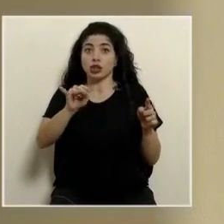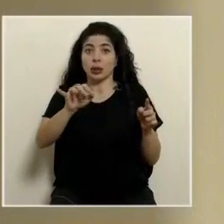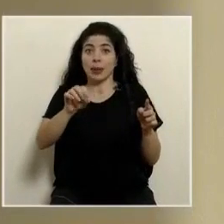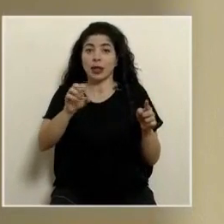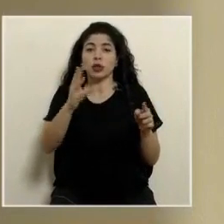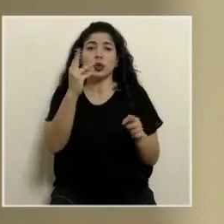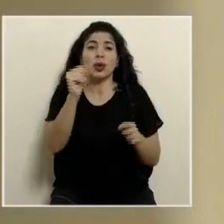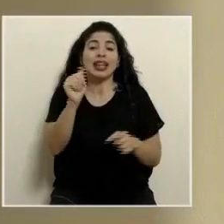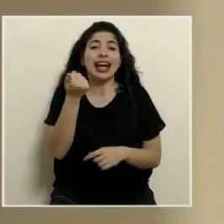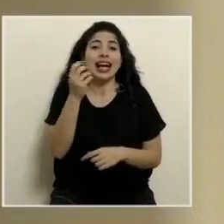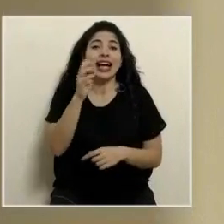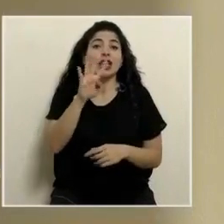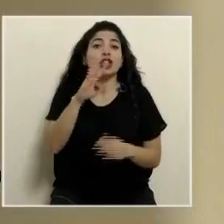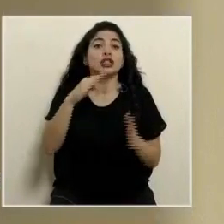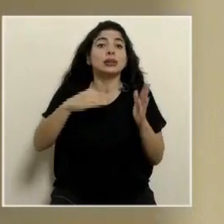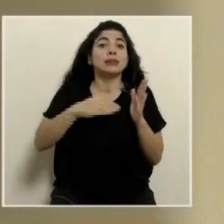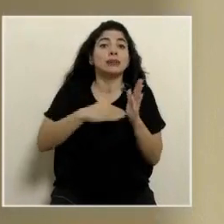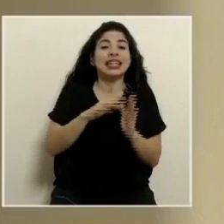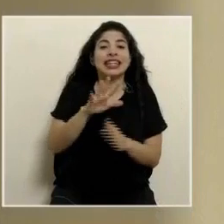contabilizó